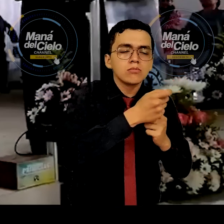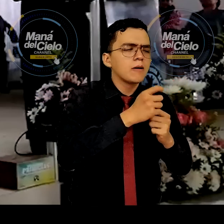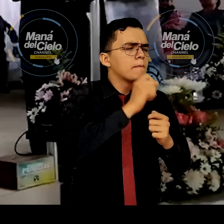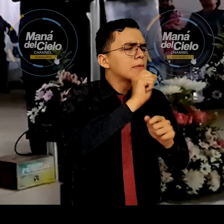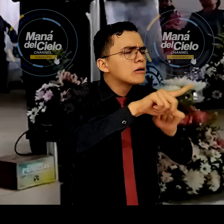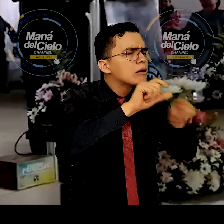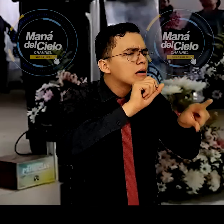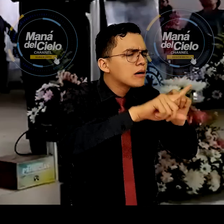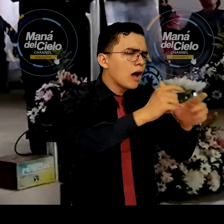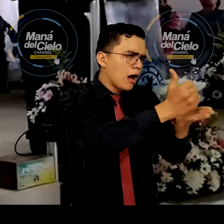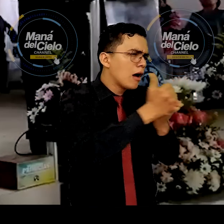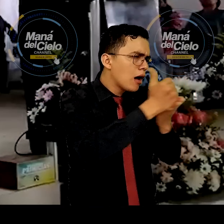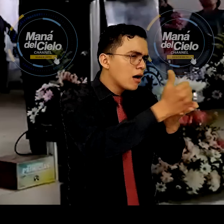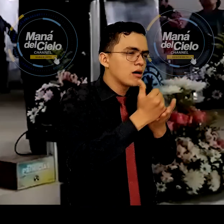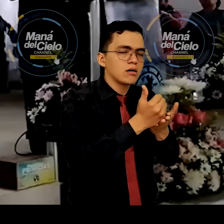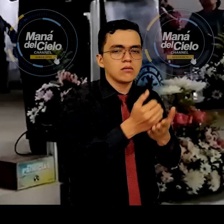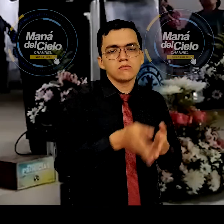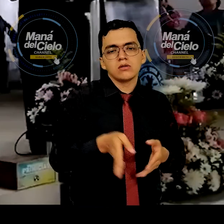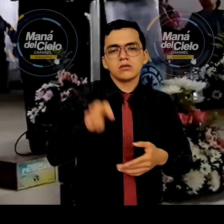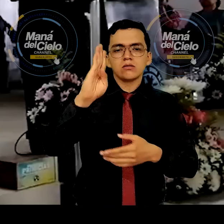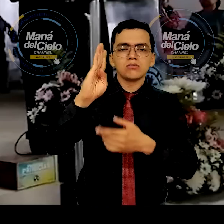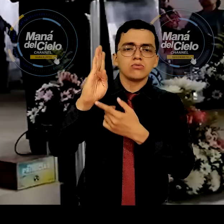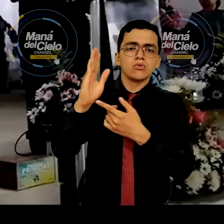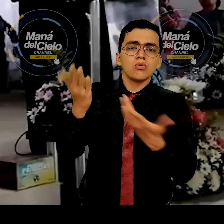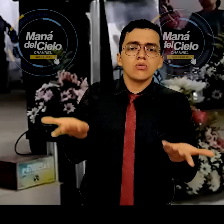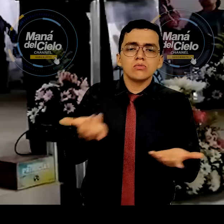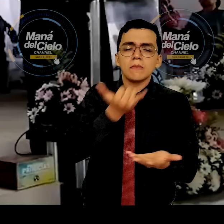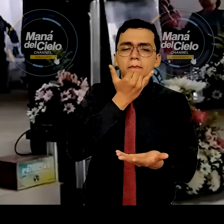rato. Ahí está, se está pudriendo.